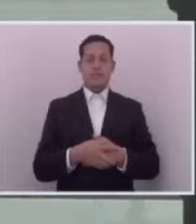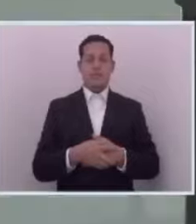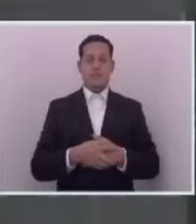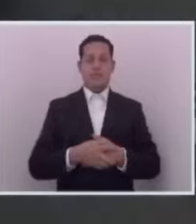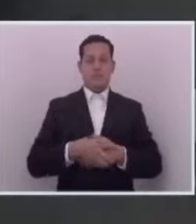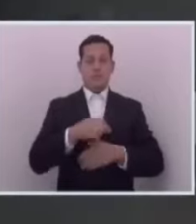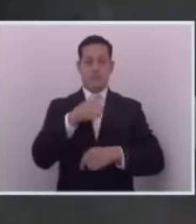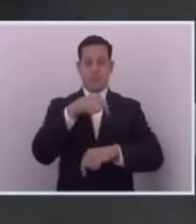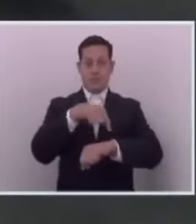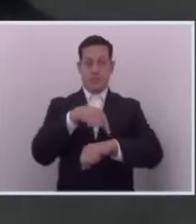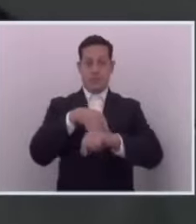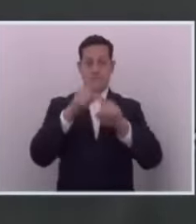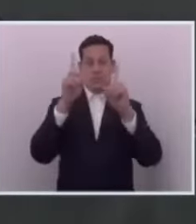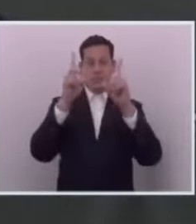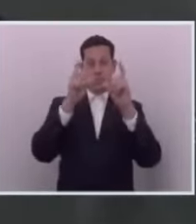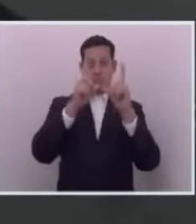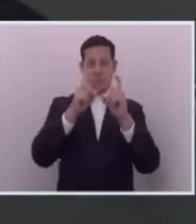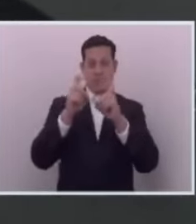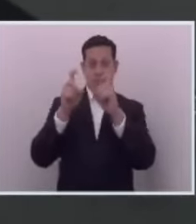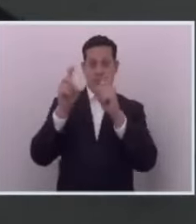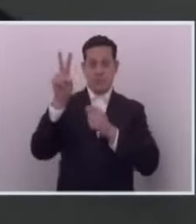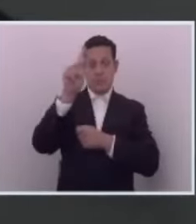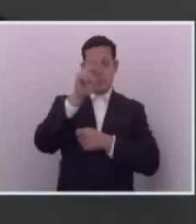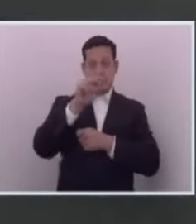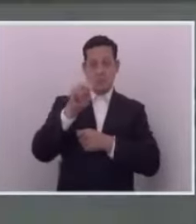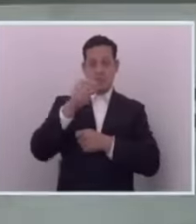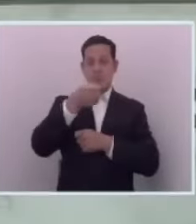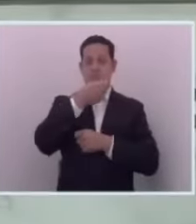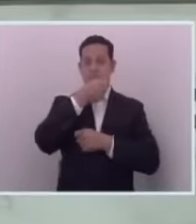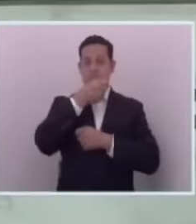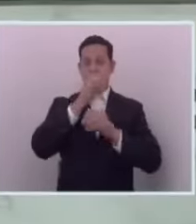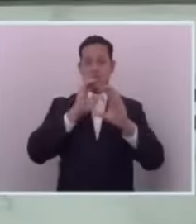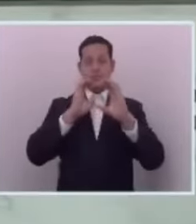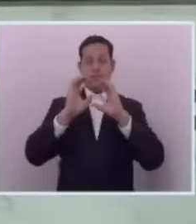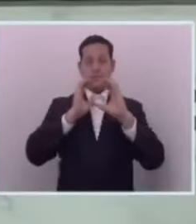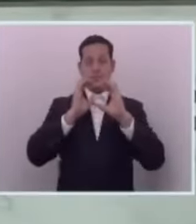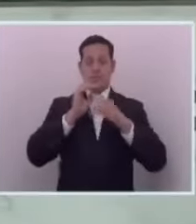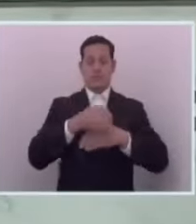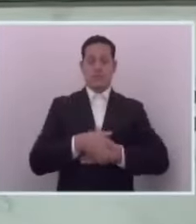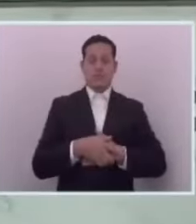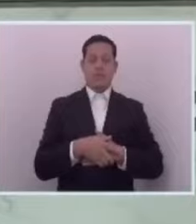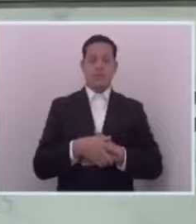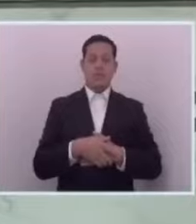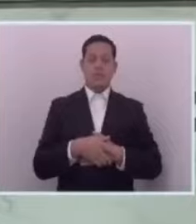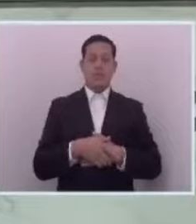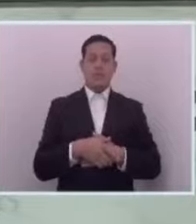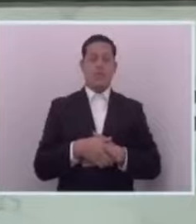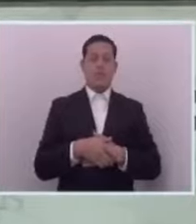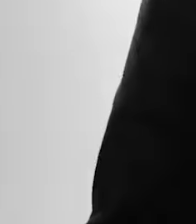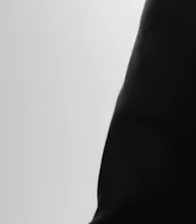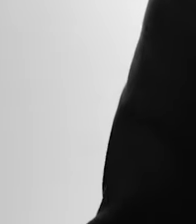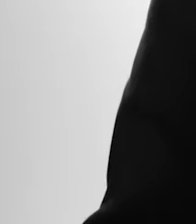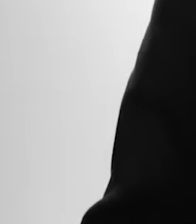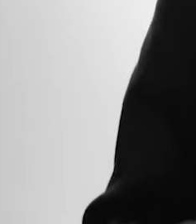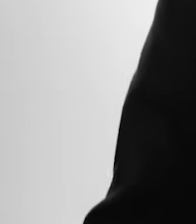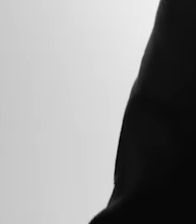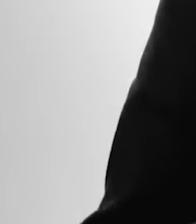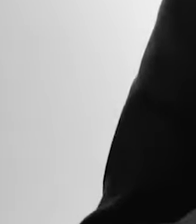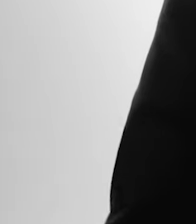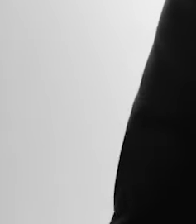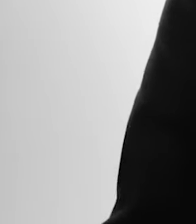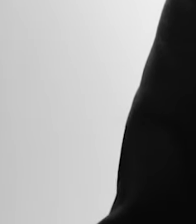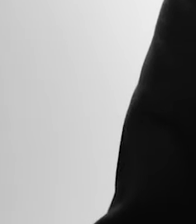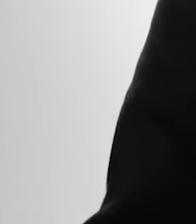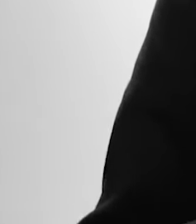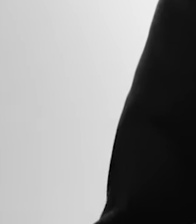que finalmente reconocieran que mantuvieron los privilegios y la fábrica de empleos que tanto criticaron en el pasado, para hacer lo mismo